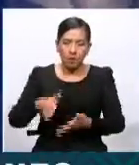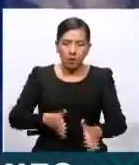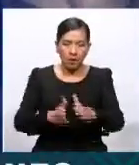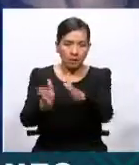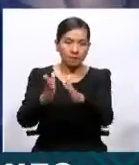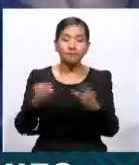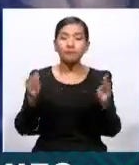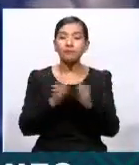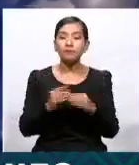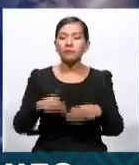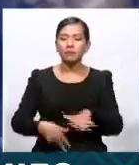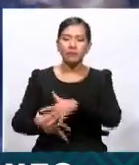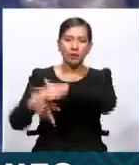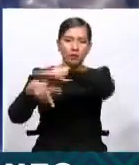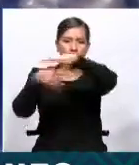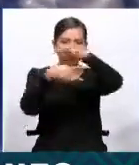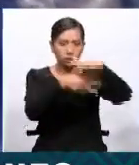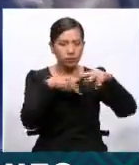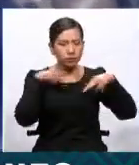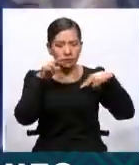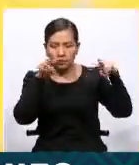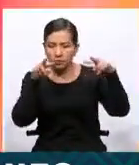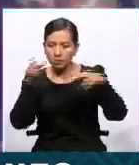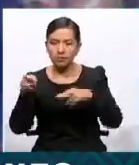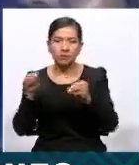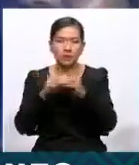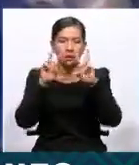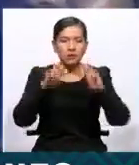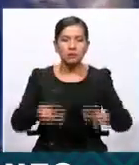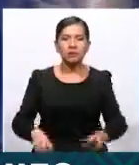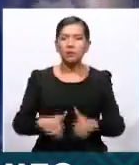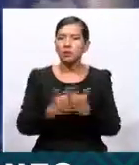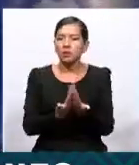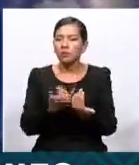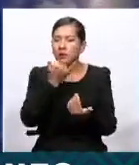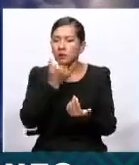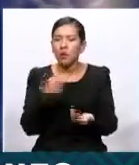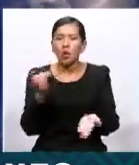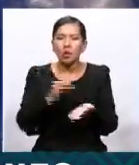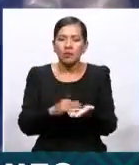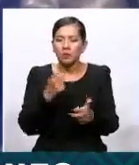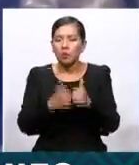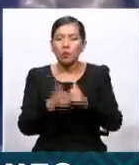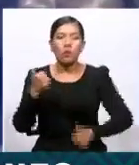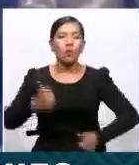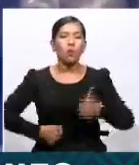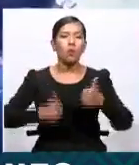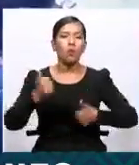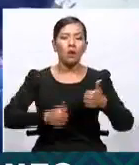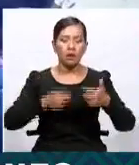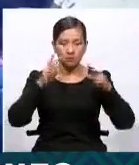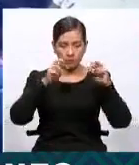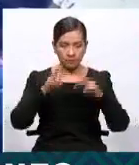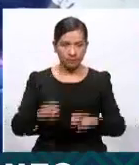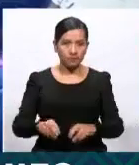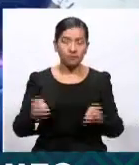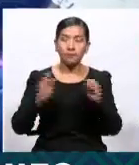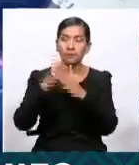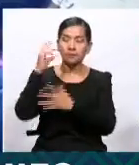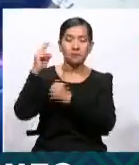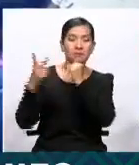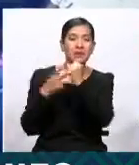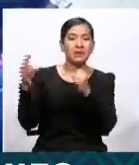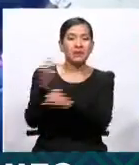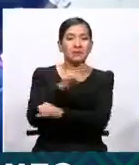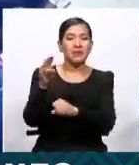sobre la zona, un patrullaje aéreo, para ver cuáles son las causas que están originando las inundaciones también por esta zona. El viceministro de